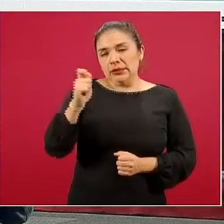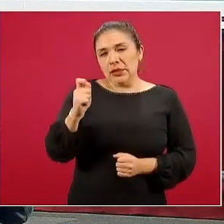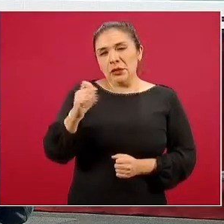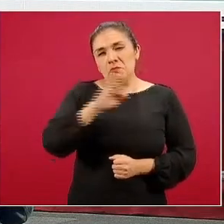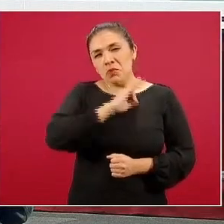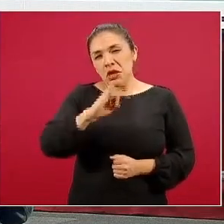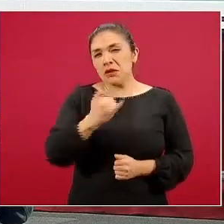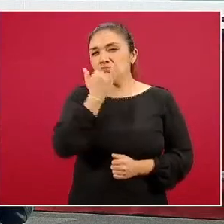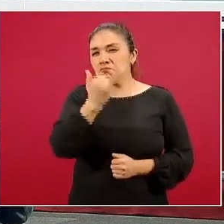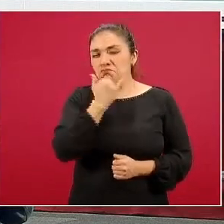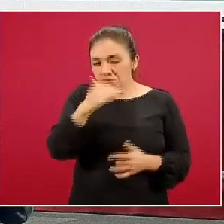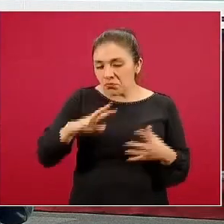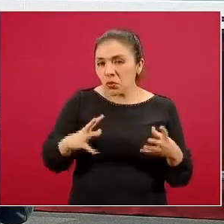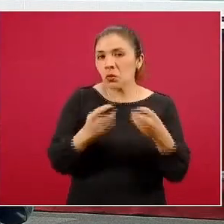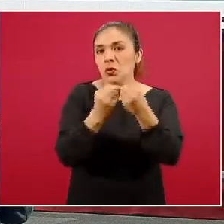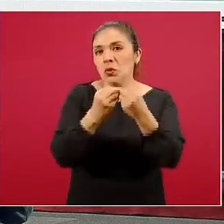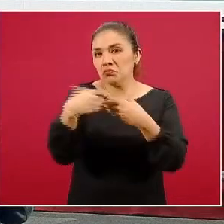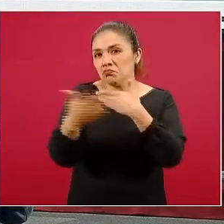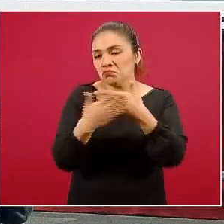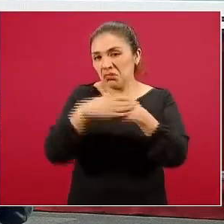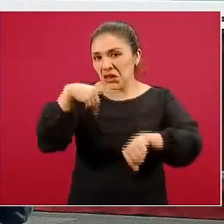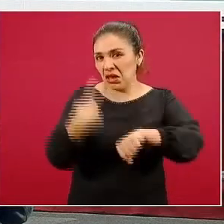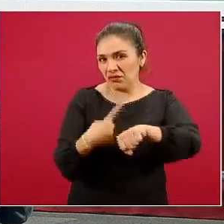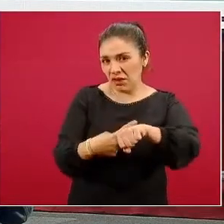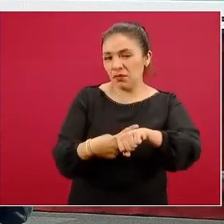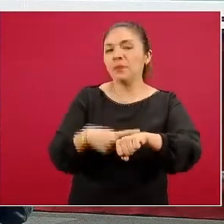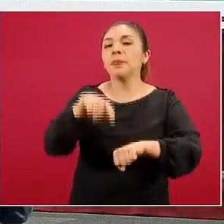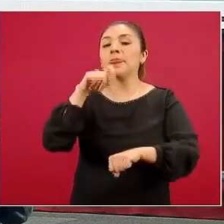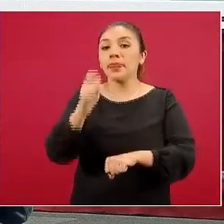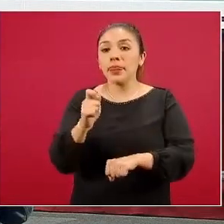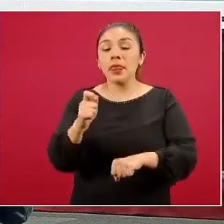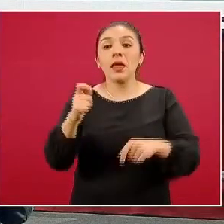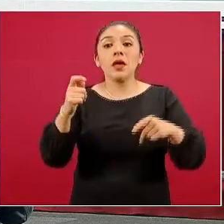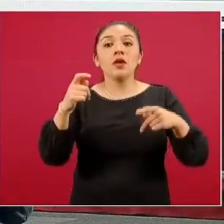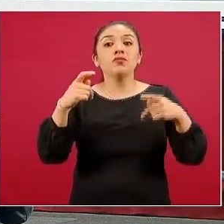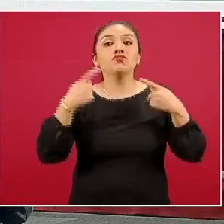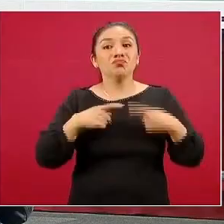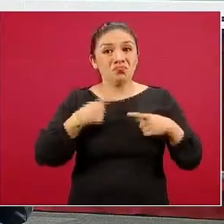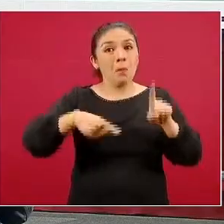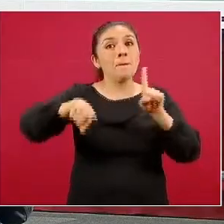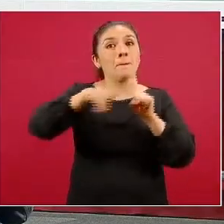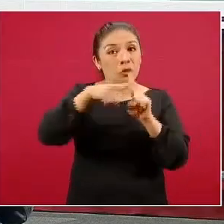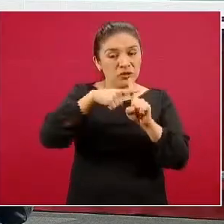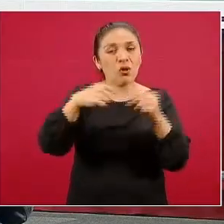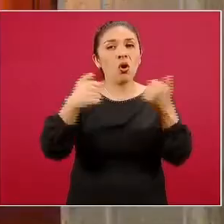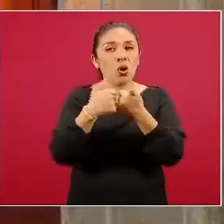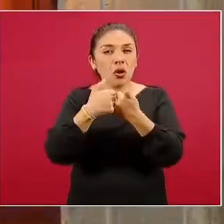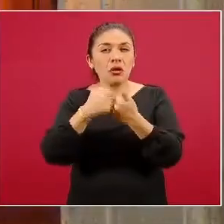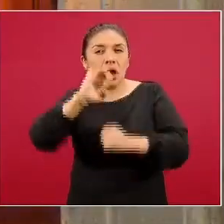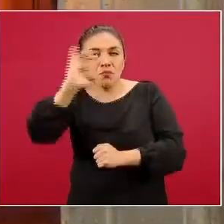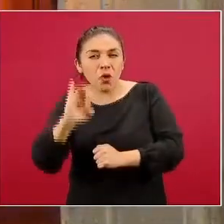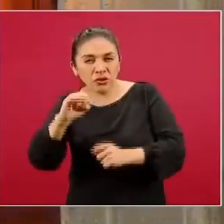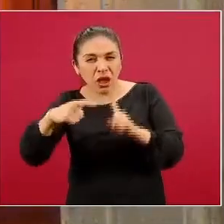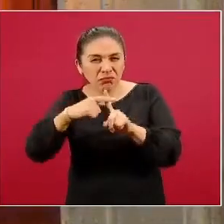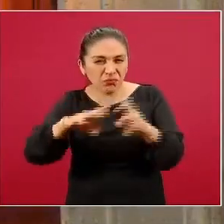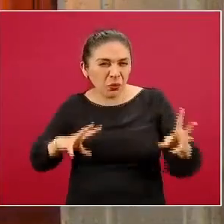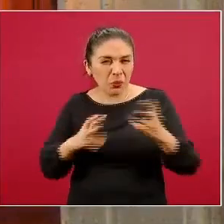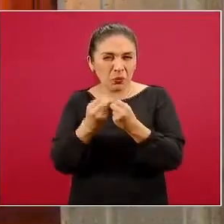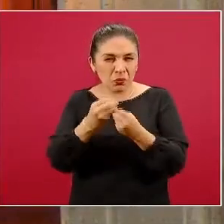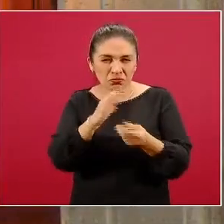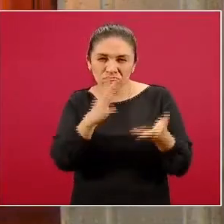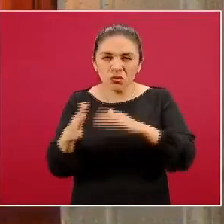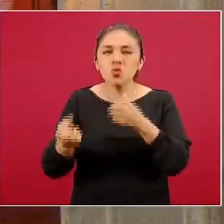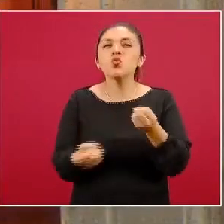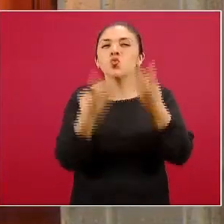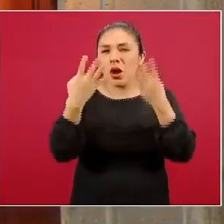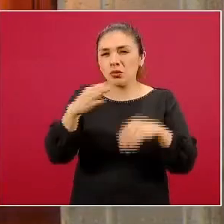casos estimados, tanto de los casos en sí, que sería la totalidad basada en la herramienta informática,